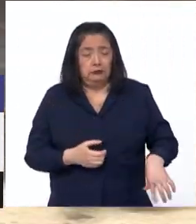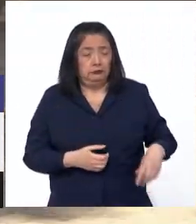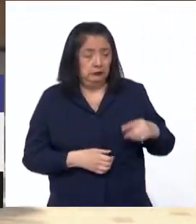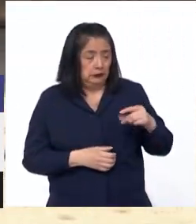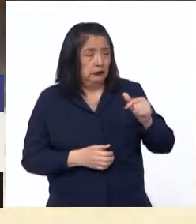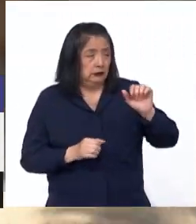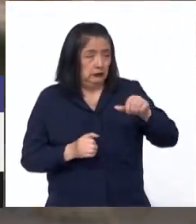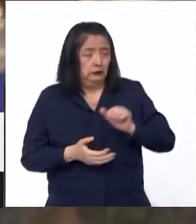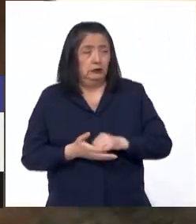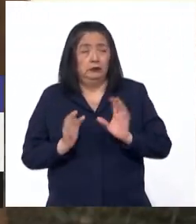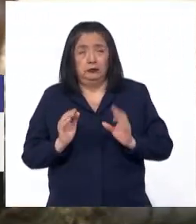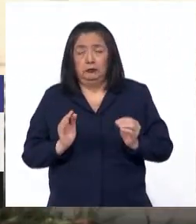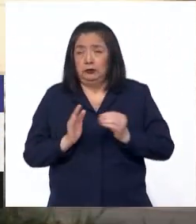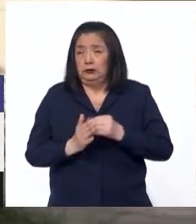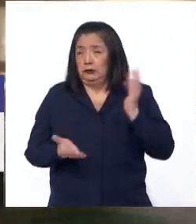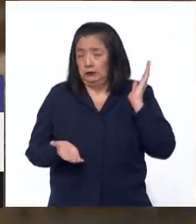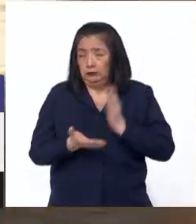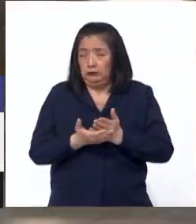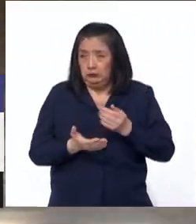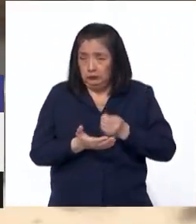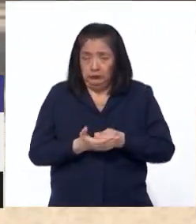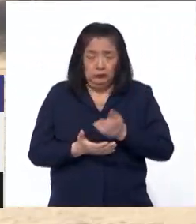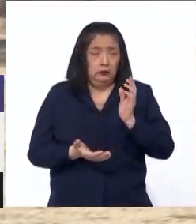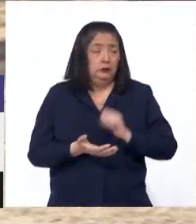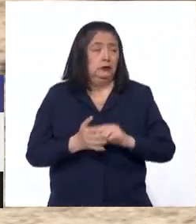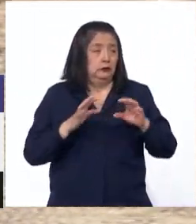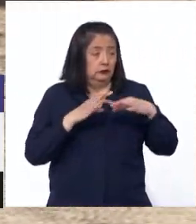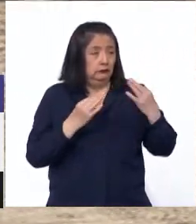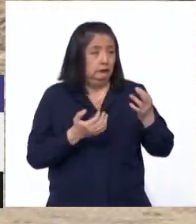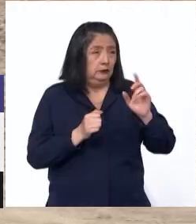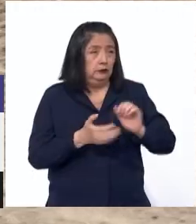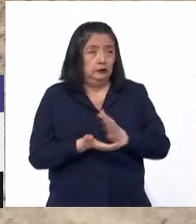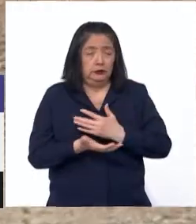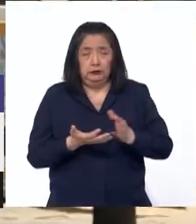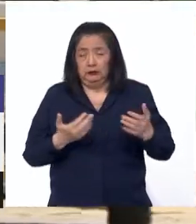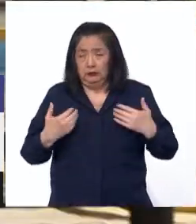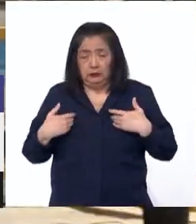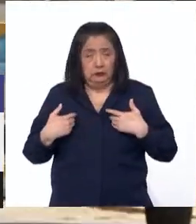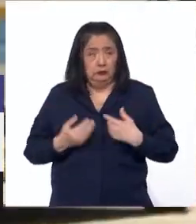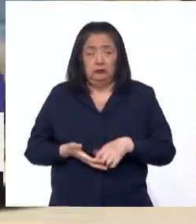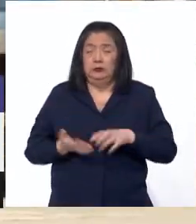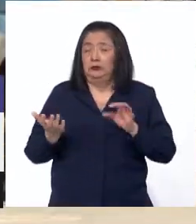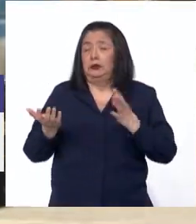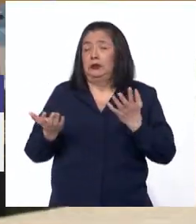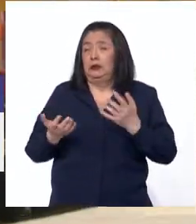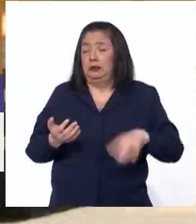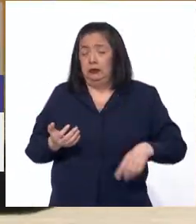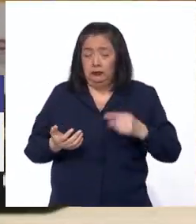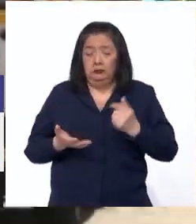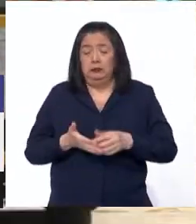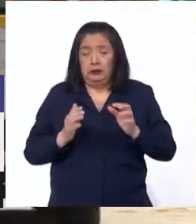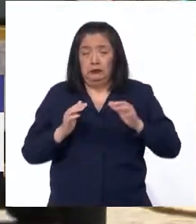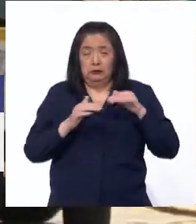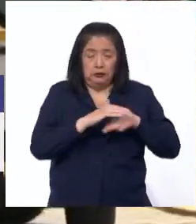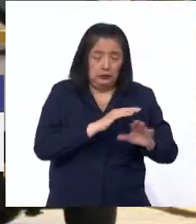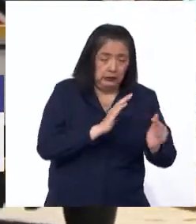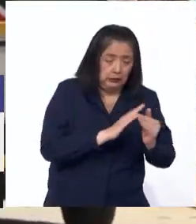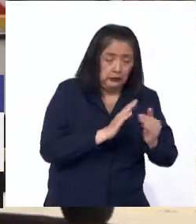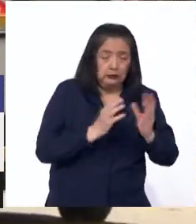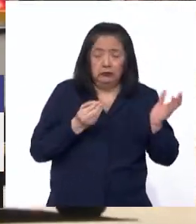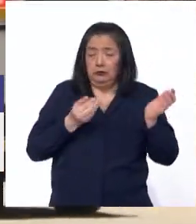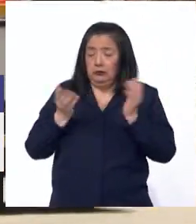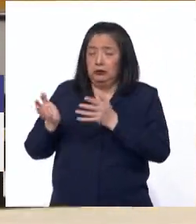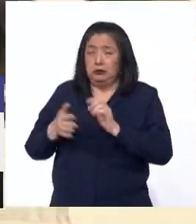donde estamos ya poniendo multas, ¿no?, sobre las familias que no tienen a sus canes dentro de su casa, los arrojan a la calle, etcétera.